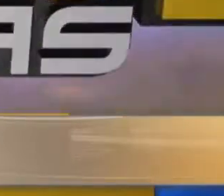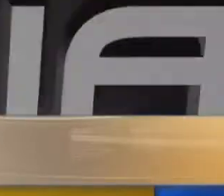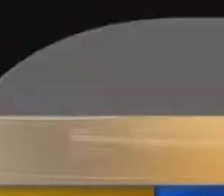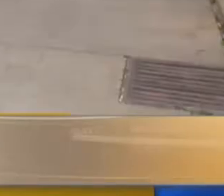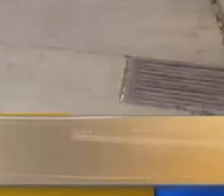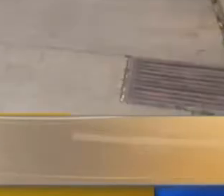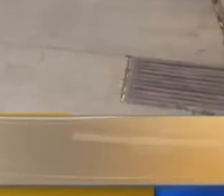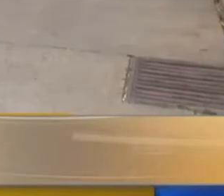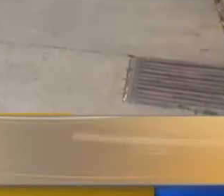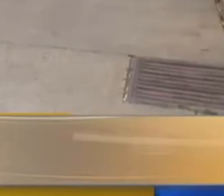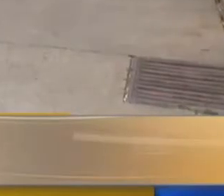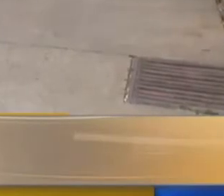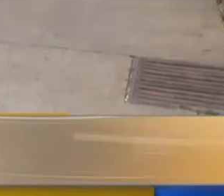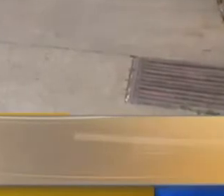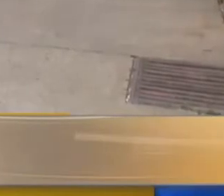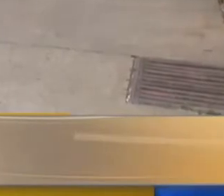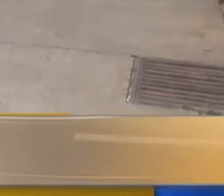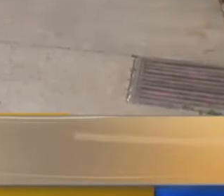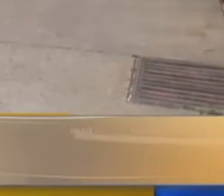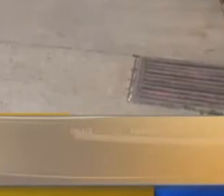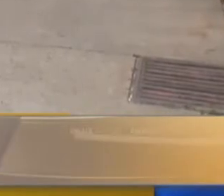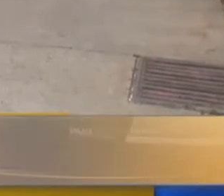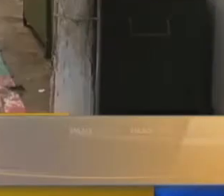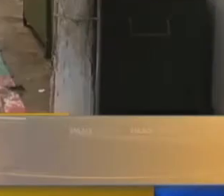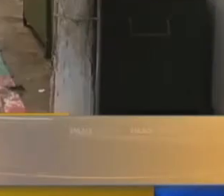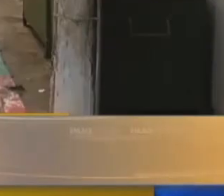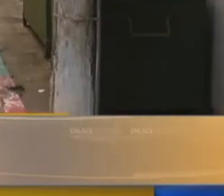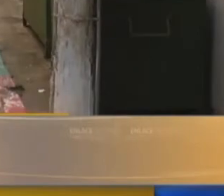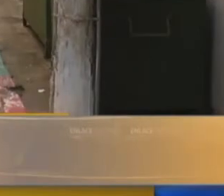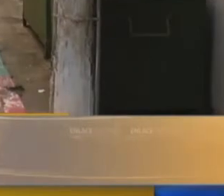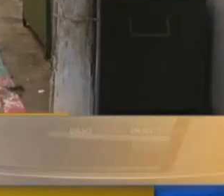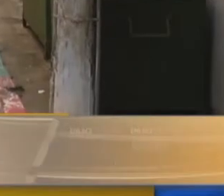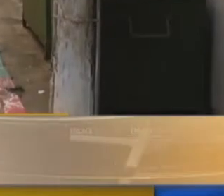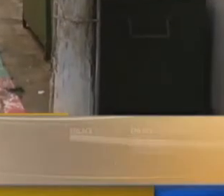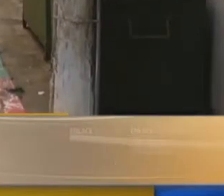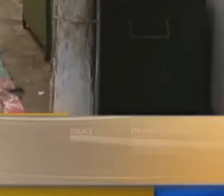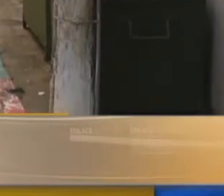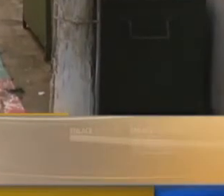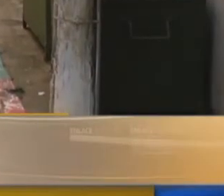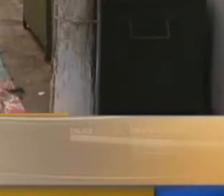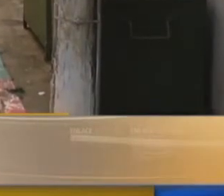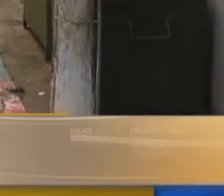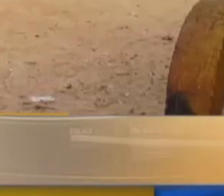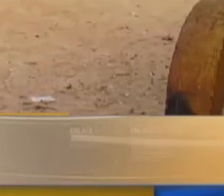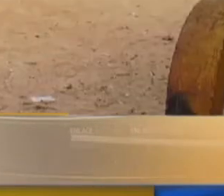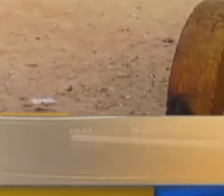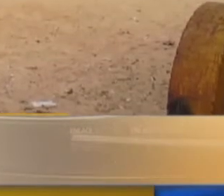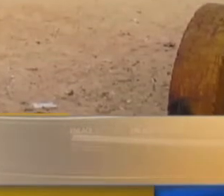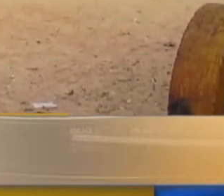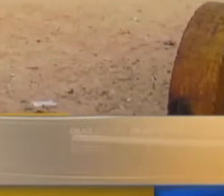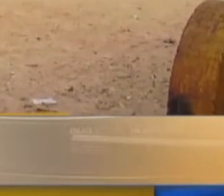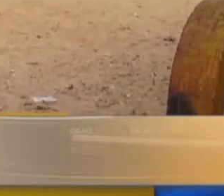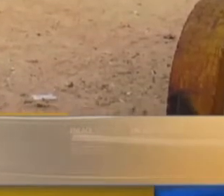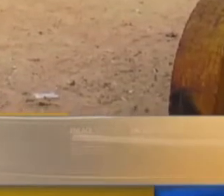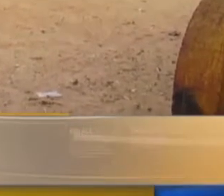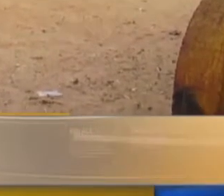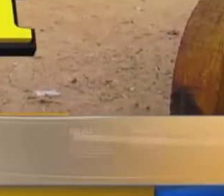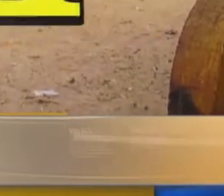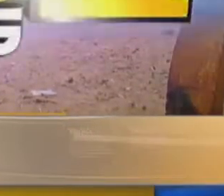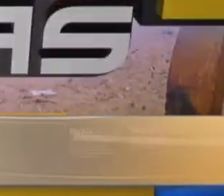juventudes. Habitantes de la Comuna 3 manifiestan su preocupación por la ola de inseguridad que afronta su sector. Aseguran que encapuchados amenazan a